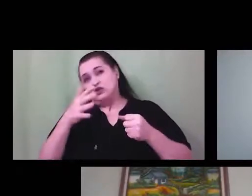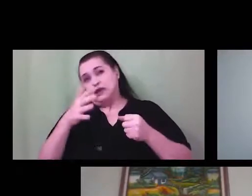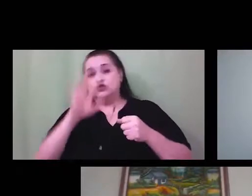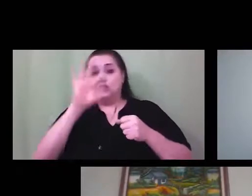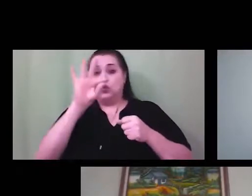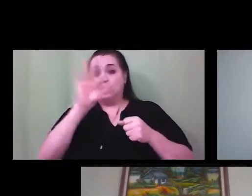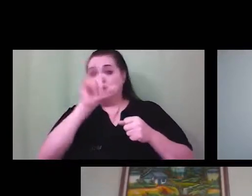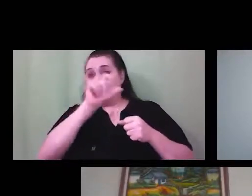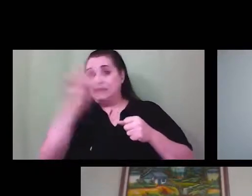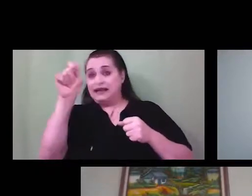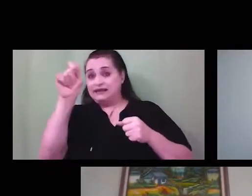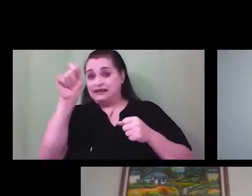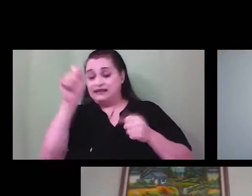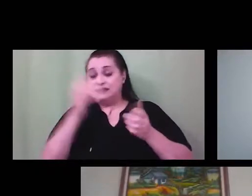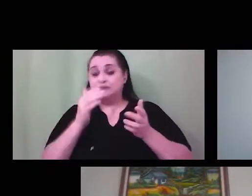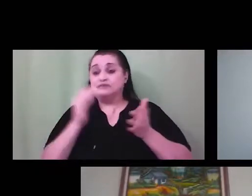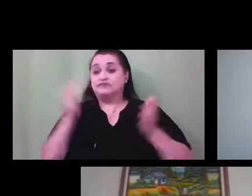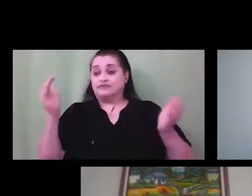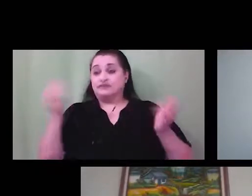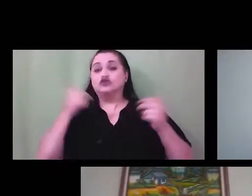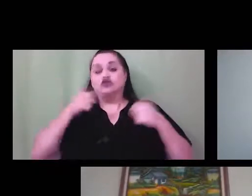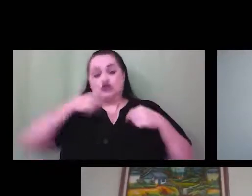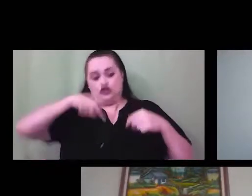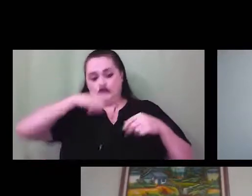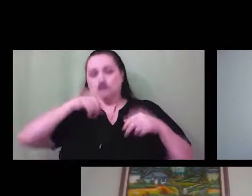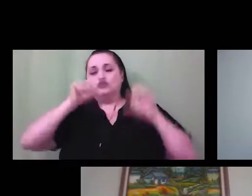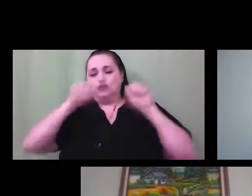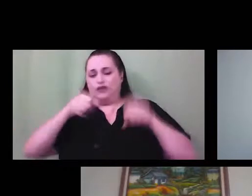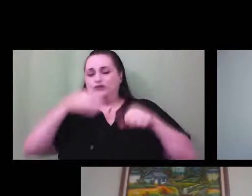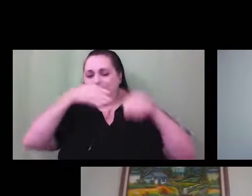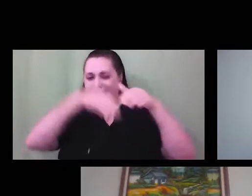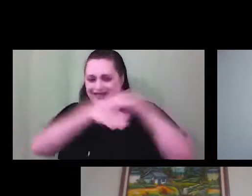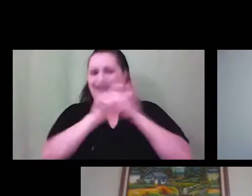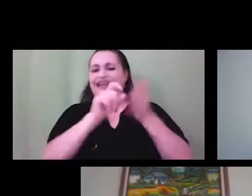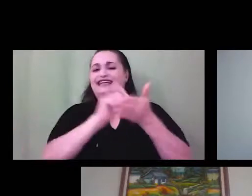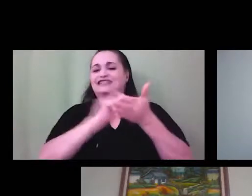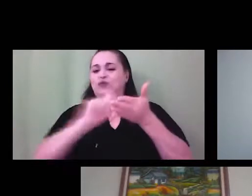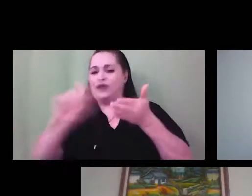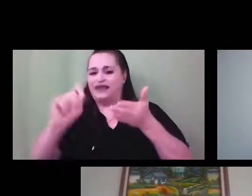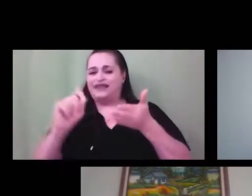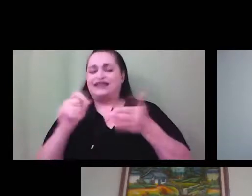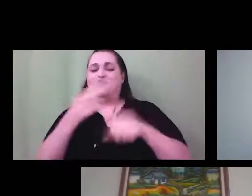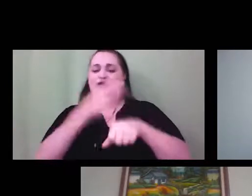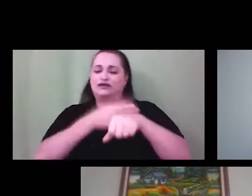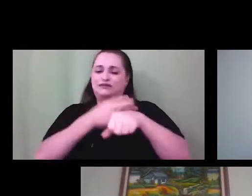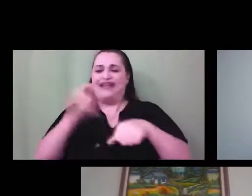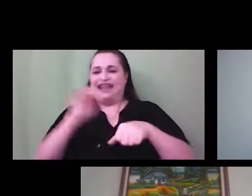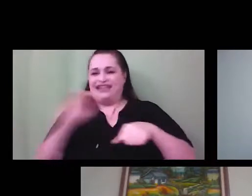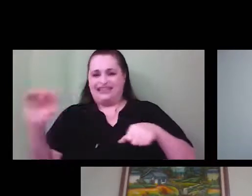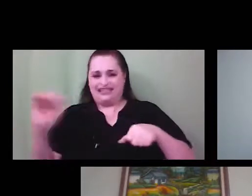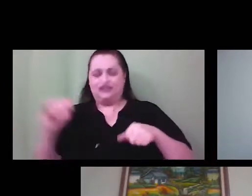9 meses, ya nosotros pudimos ingresar a la escuelita del Hospital de Niños. Primero de forma